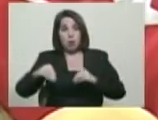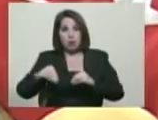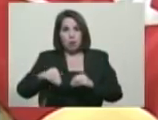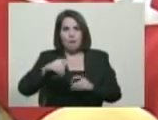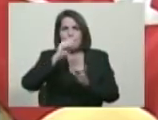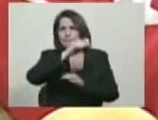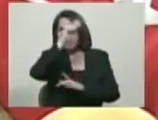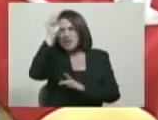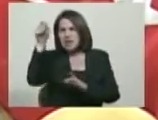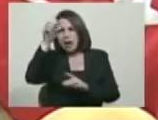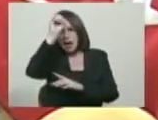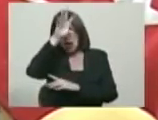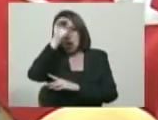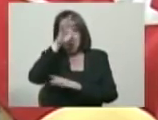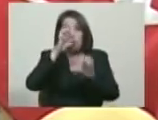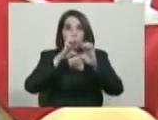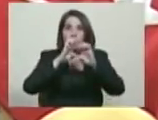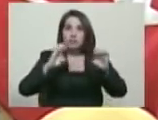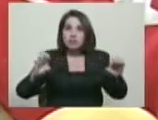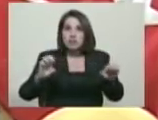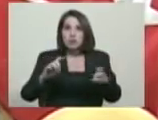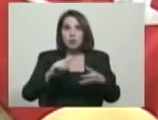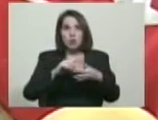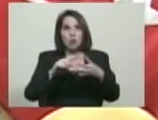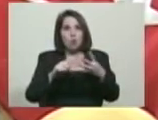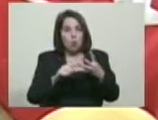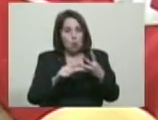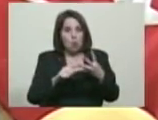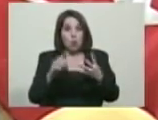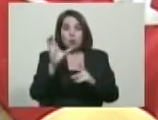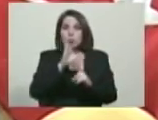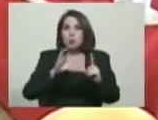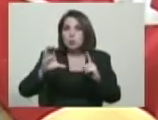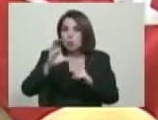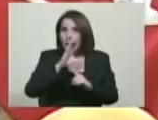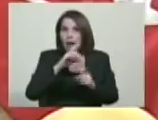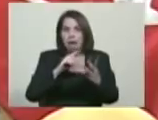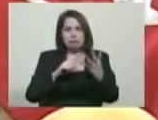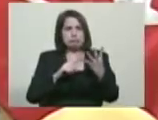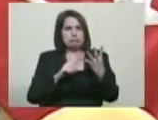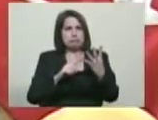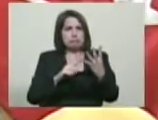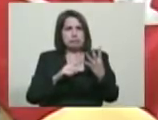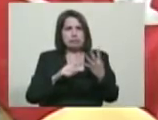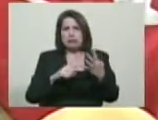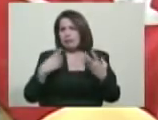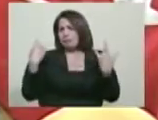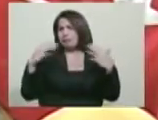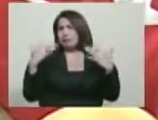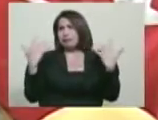minero, educativo, cultural. Hemos construido un mapa ya.